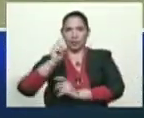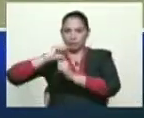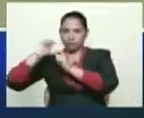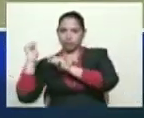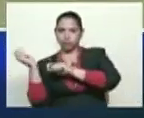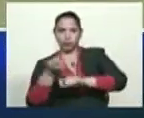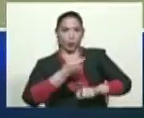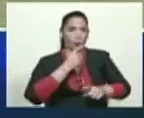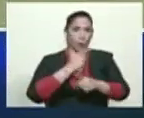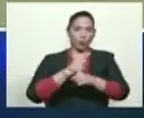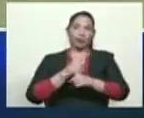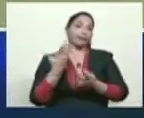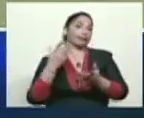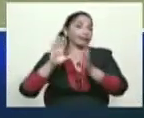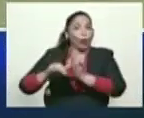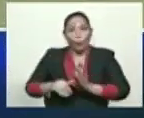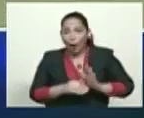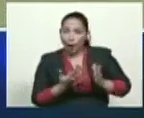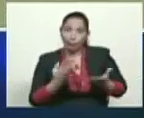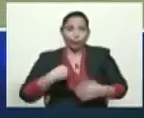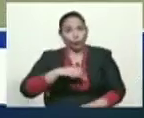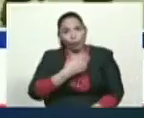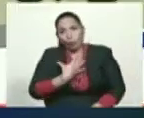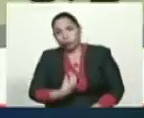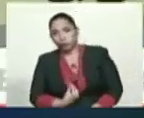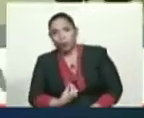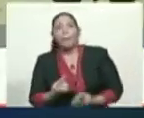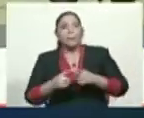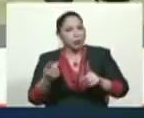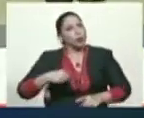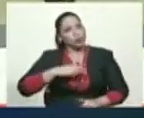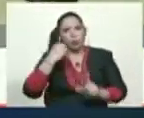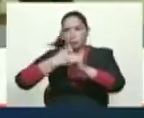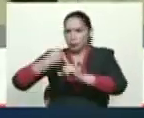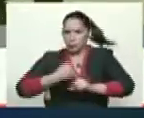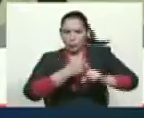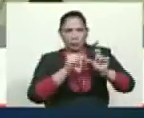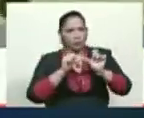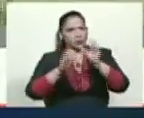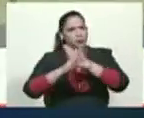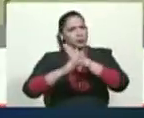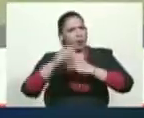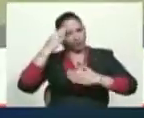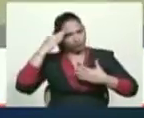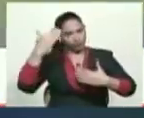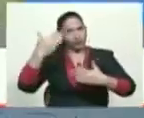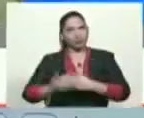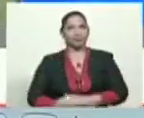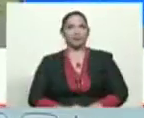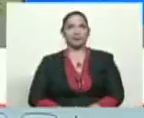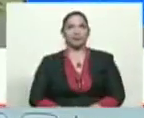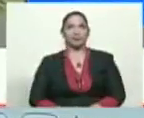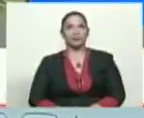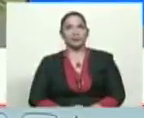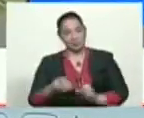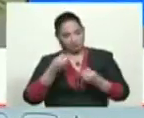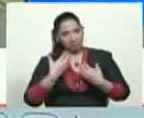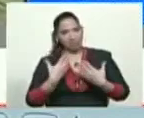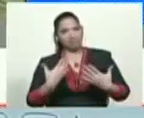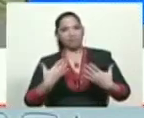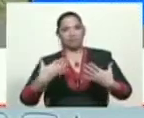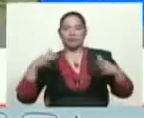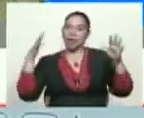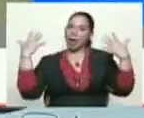no las robaron estamos tristes por eso pero vamos a seguir luchando adelante a mi comandante muy bien un gran aplauso